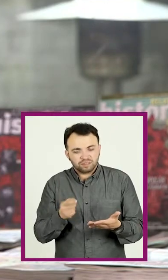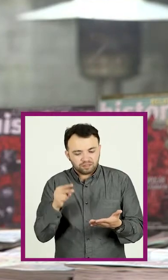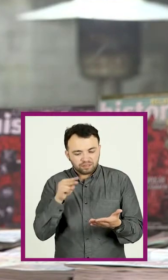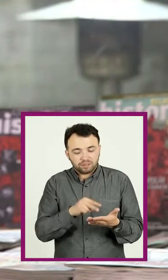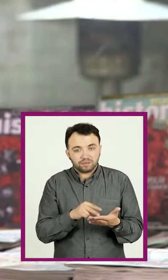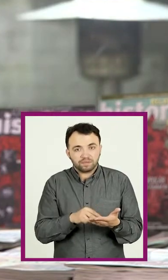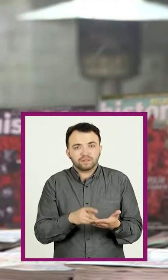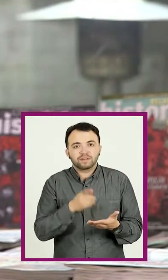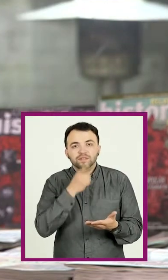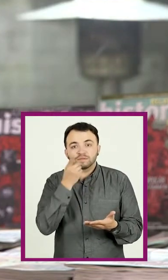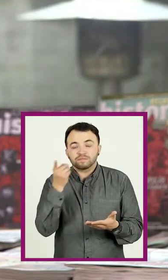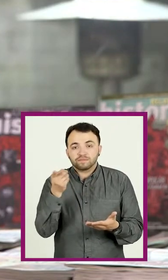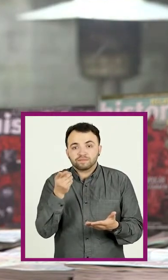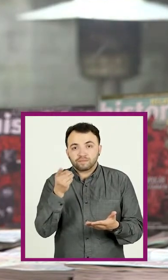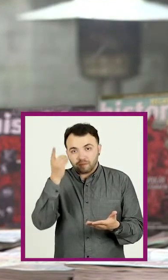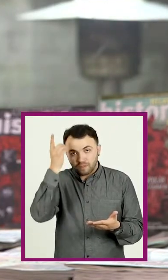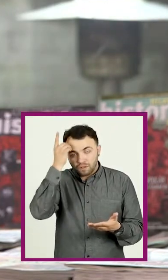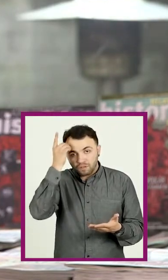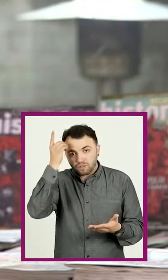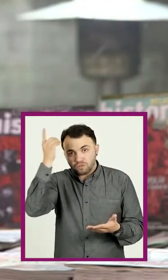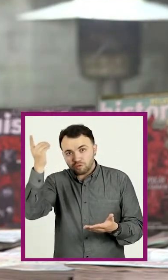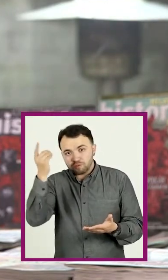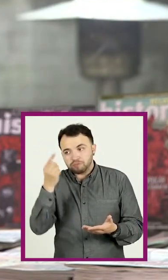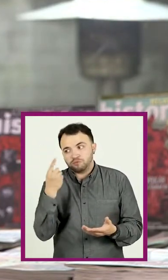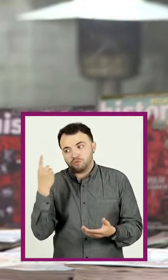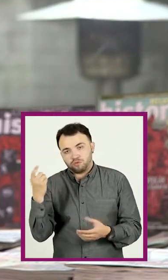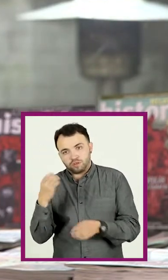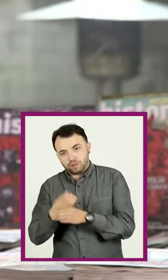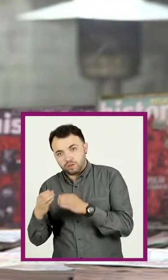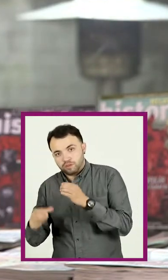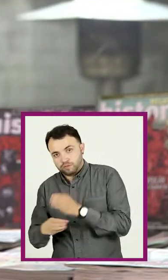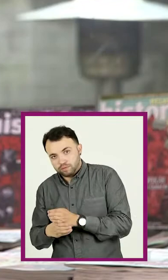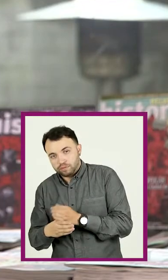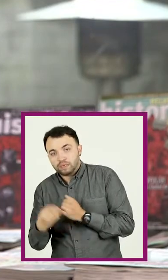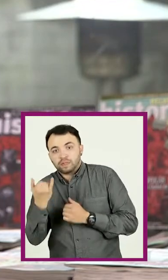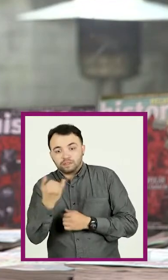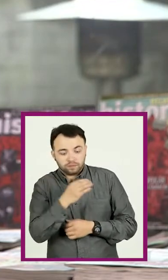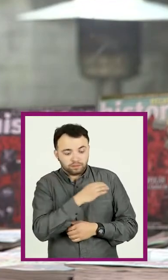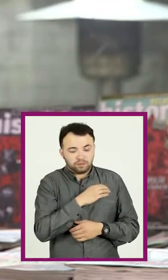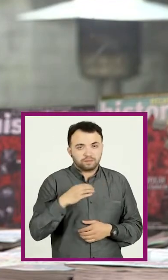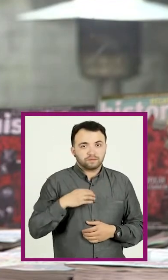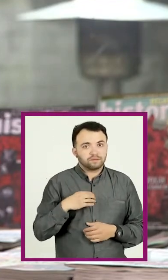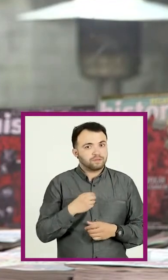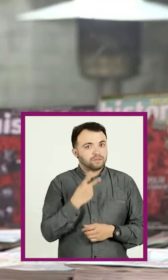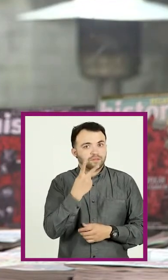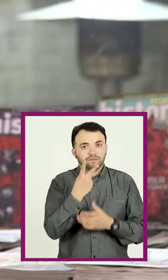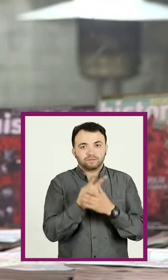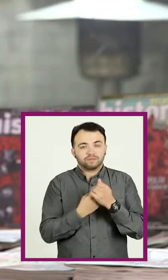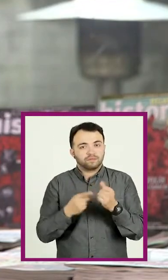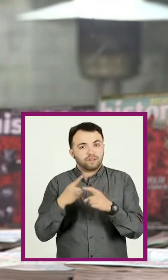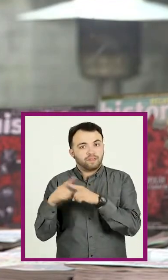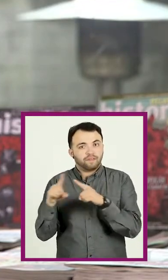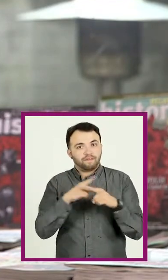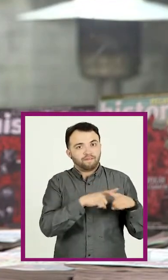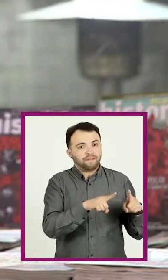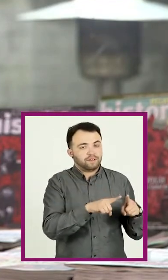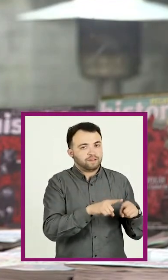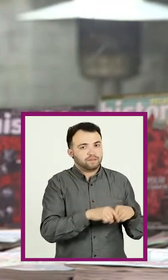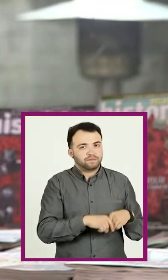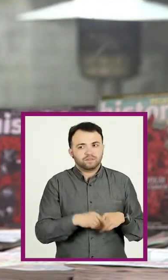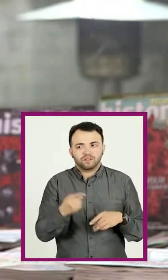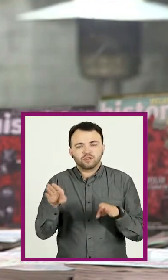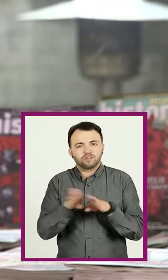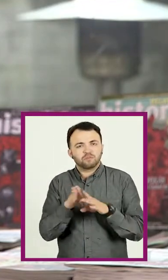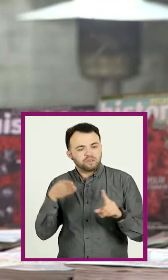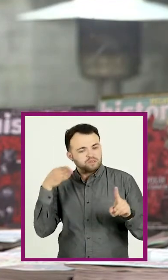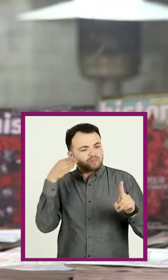ve que la figura de Jesús es una cosa y Cristo es otra cosa, ¿no? Entonces hace